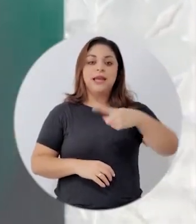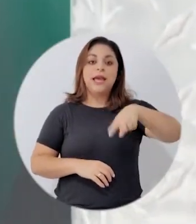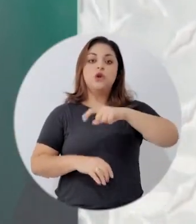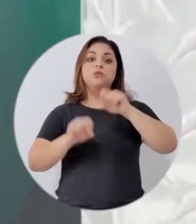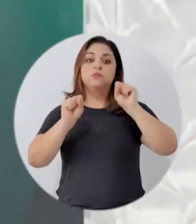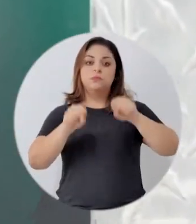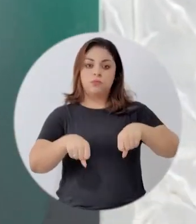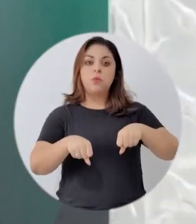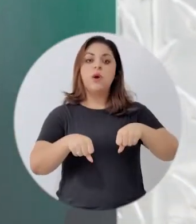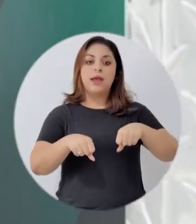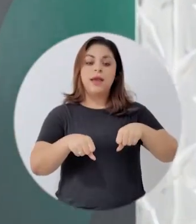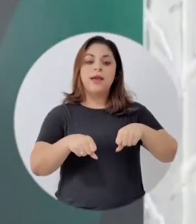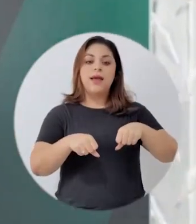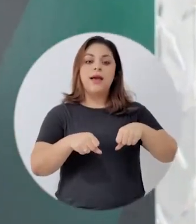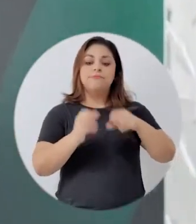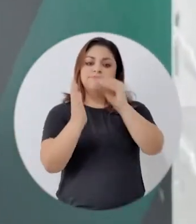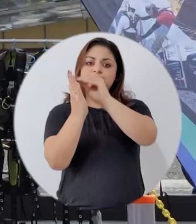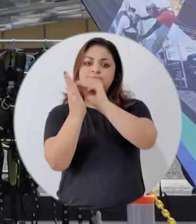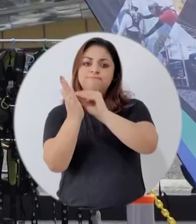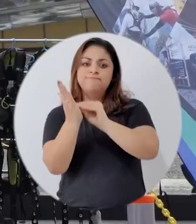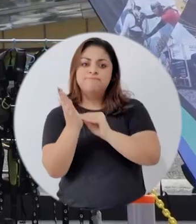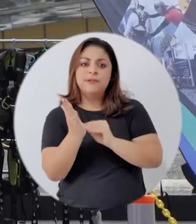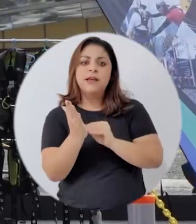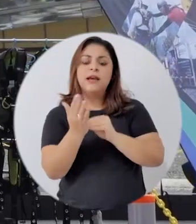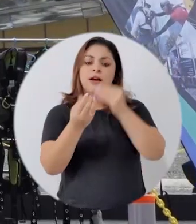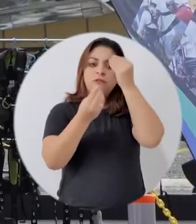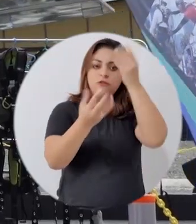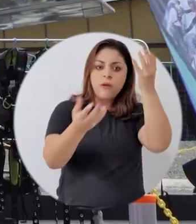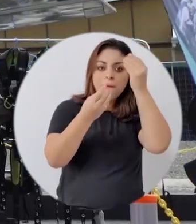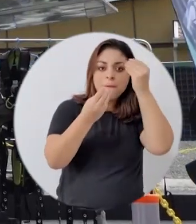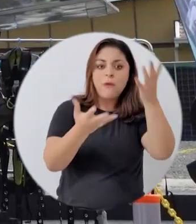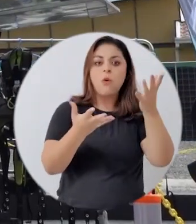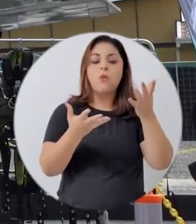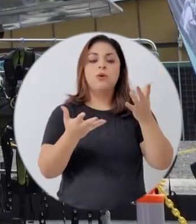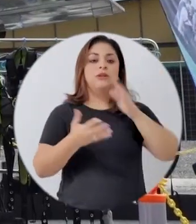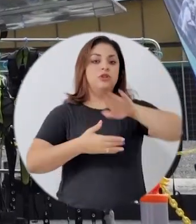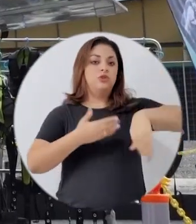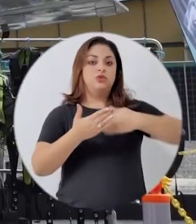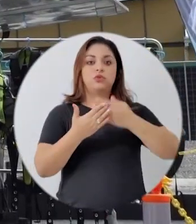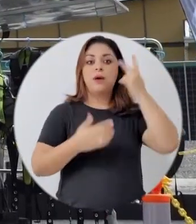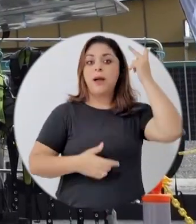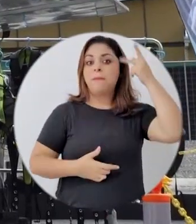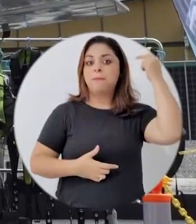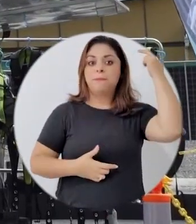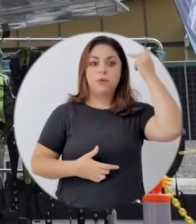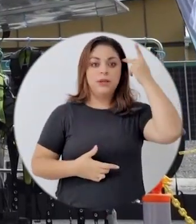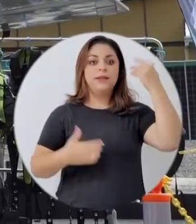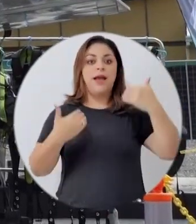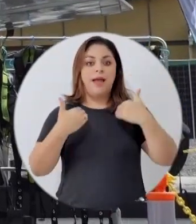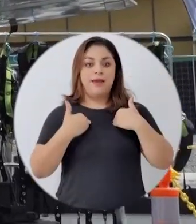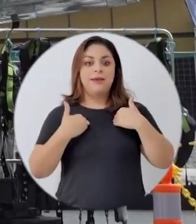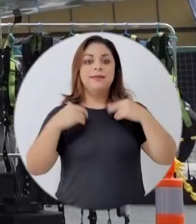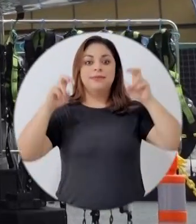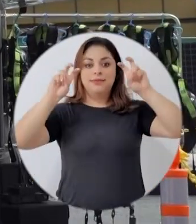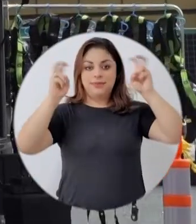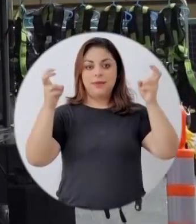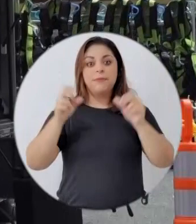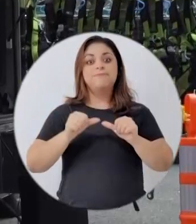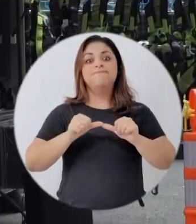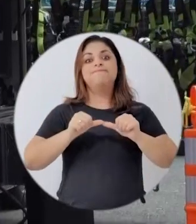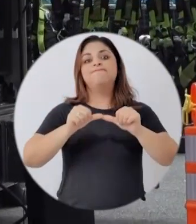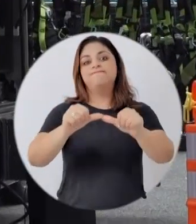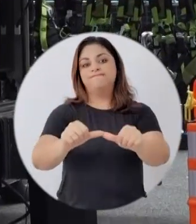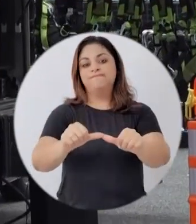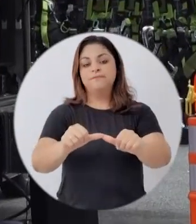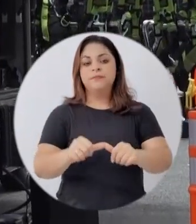para sus reportes de sostenibilidad y para todo el tema de la política interna que tengan en el tema